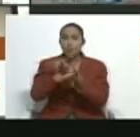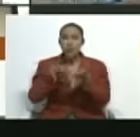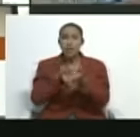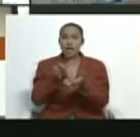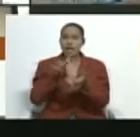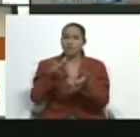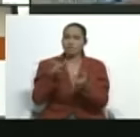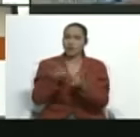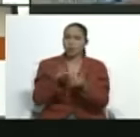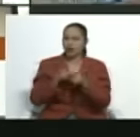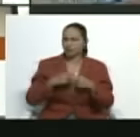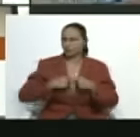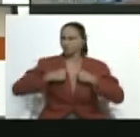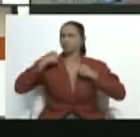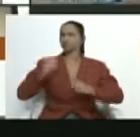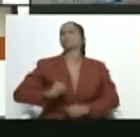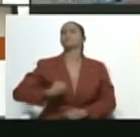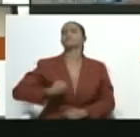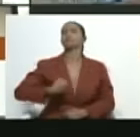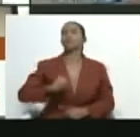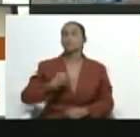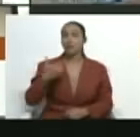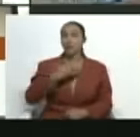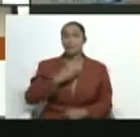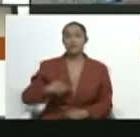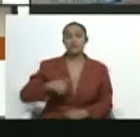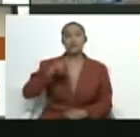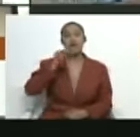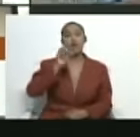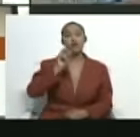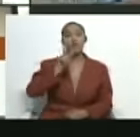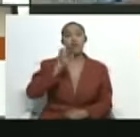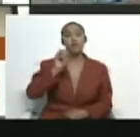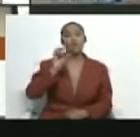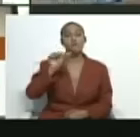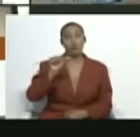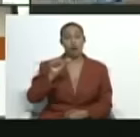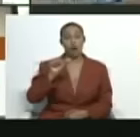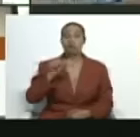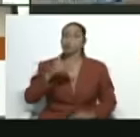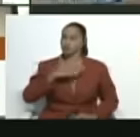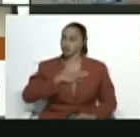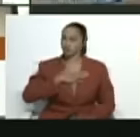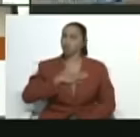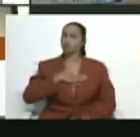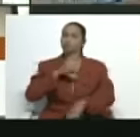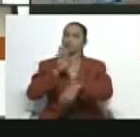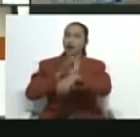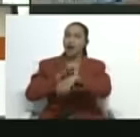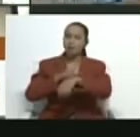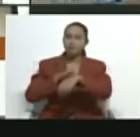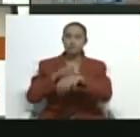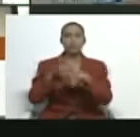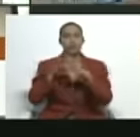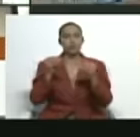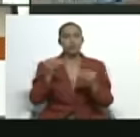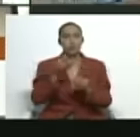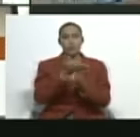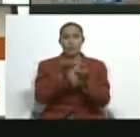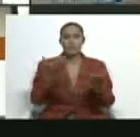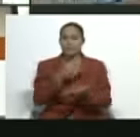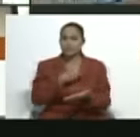del presidente Nova anuncio presidente López Obrador presidenta